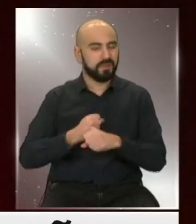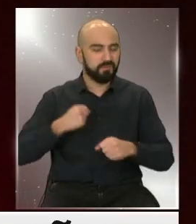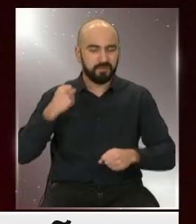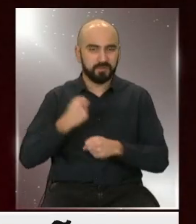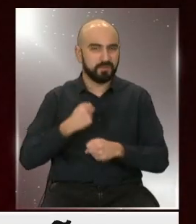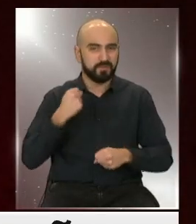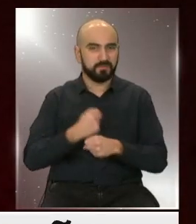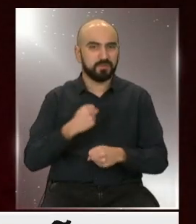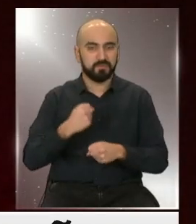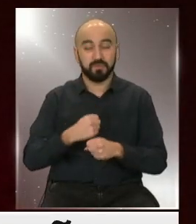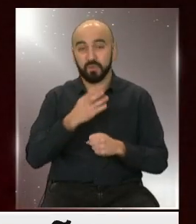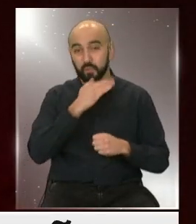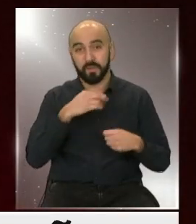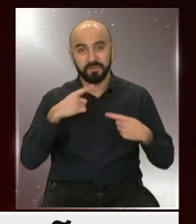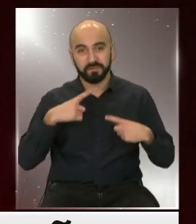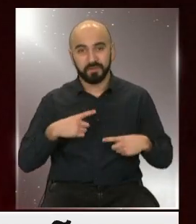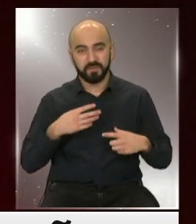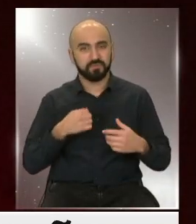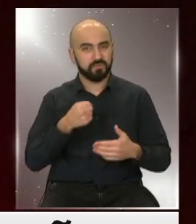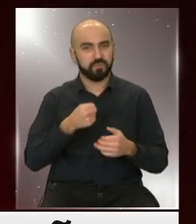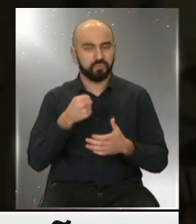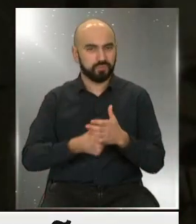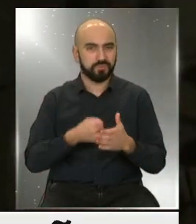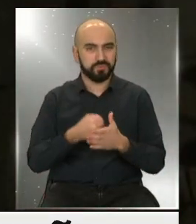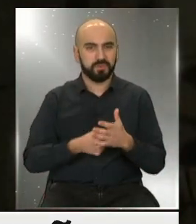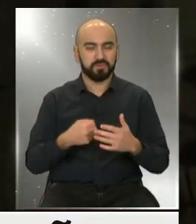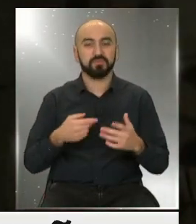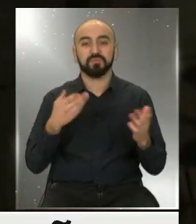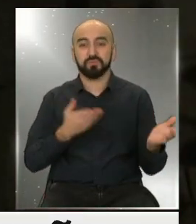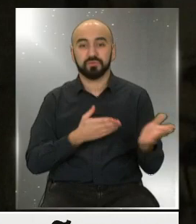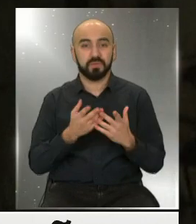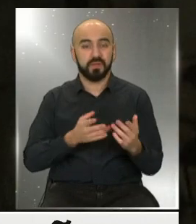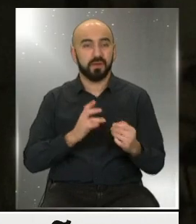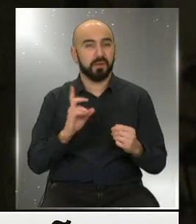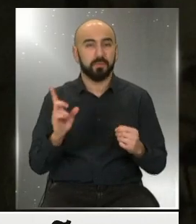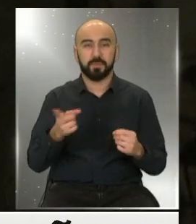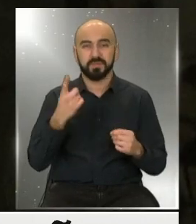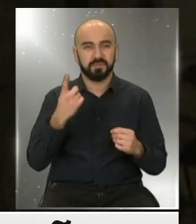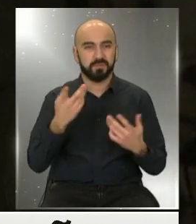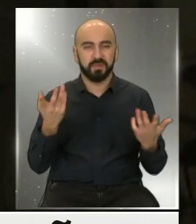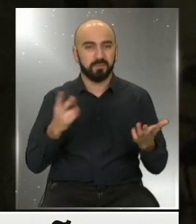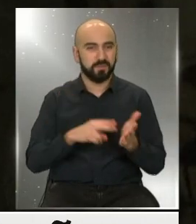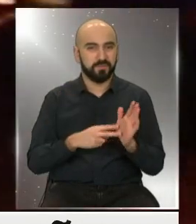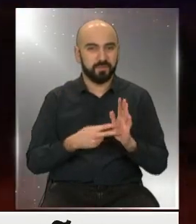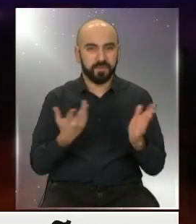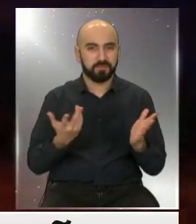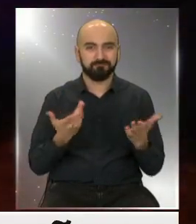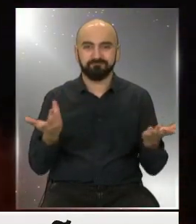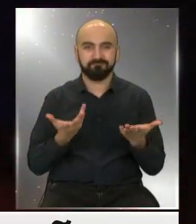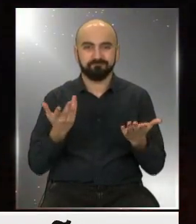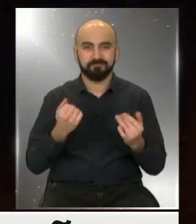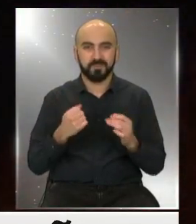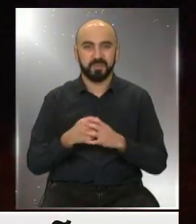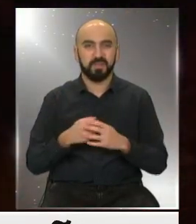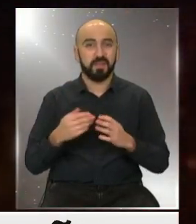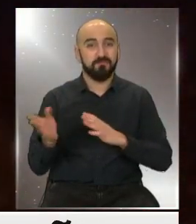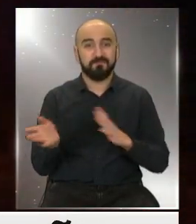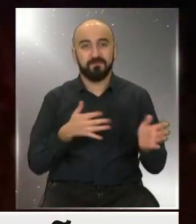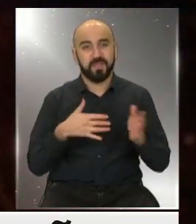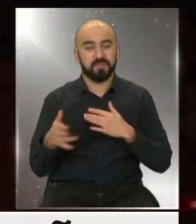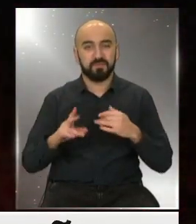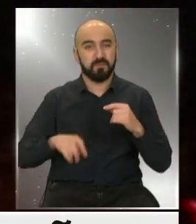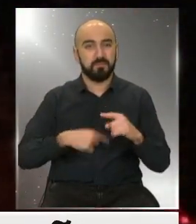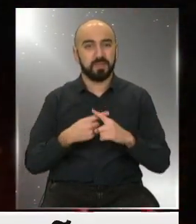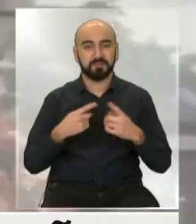descanso en el combate del fuego. Sin embargo, sus principales enemigos, como es habitual en este tipo de cosas, ¿no? El viento y las